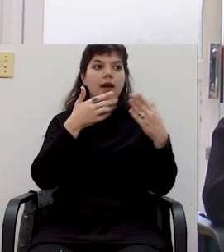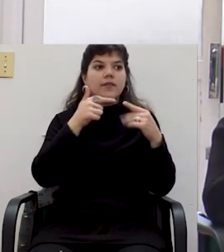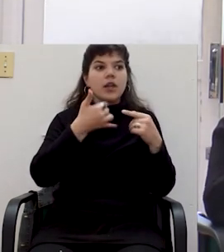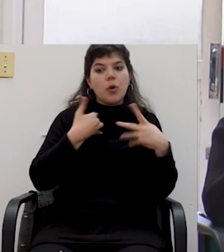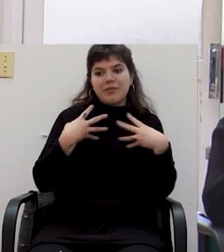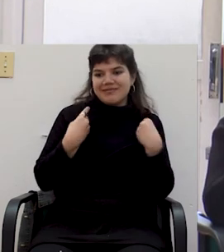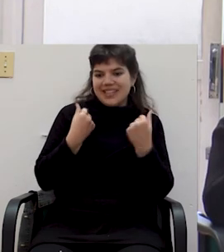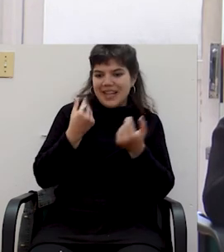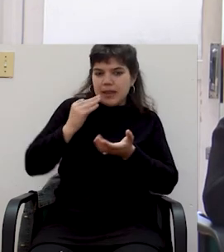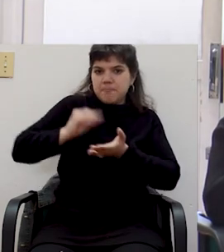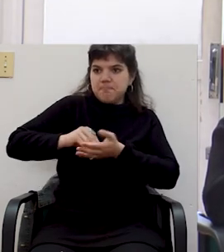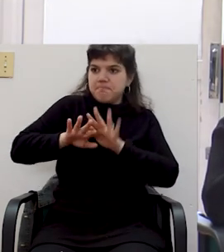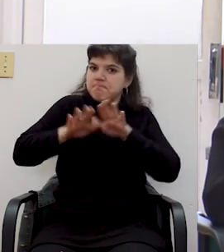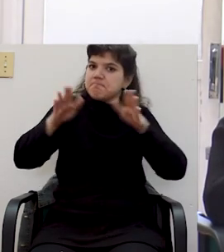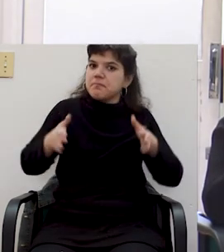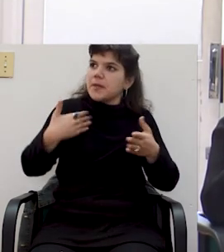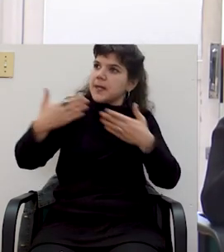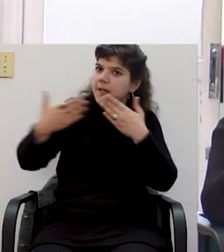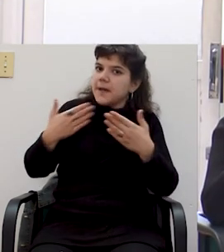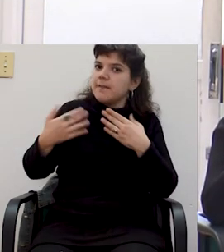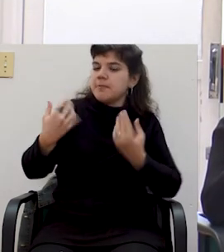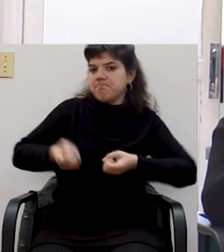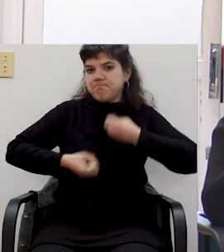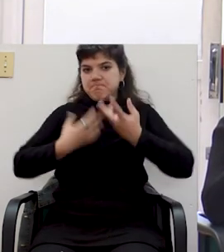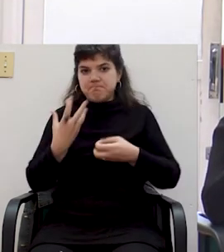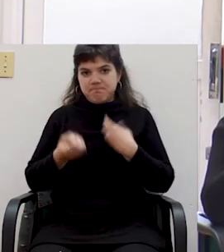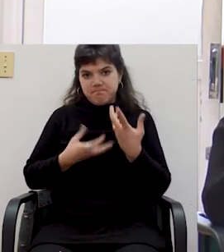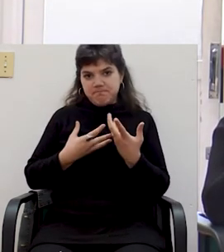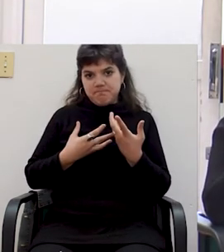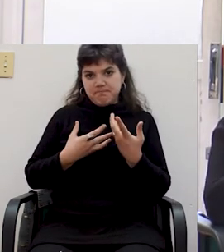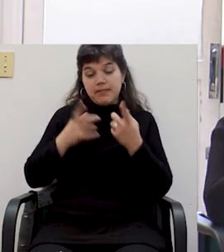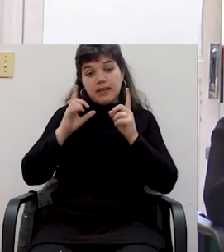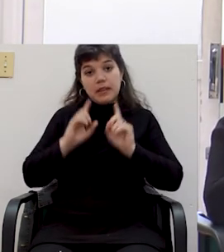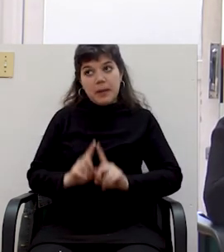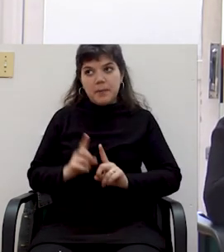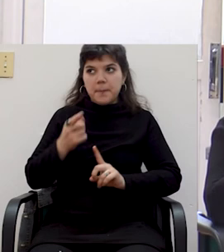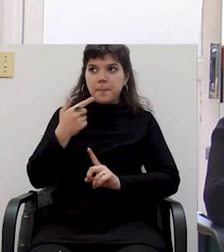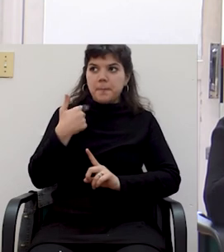traer el sentir arriba de la mesa y de poder expresarlo. Y también